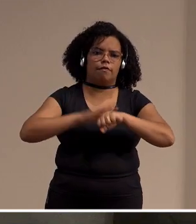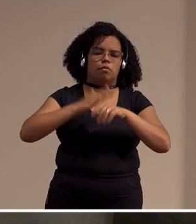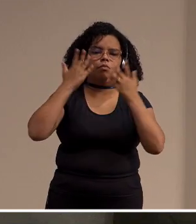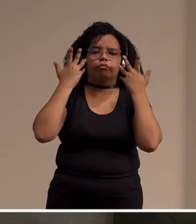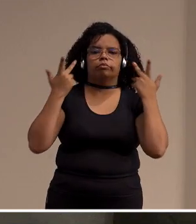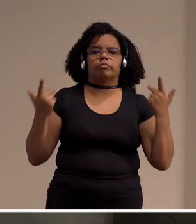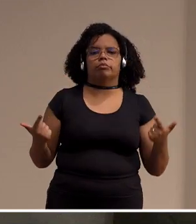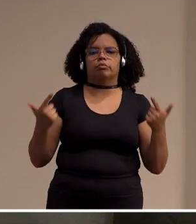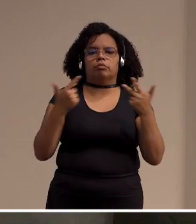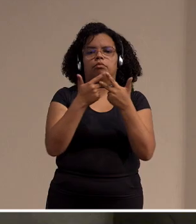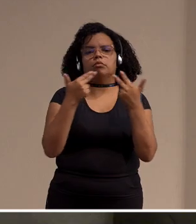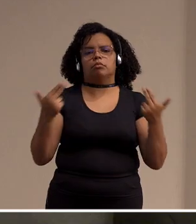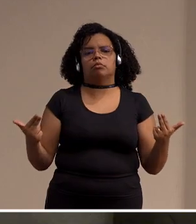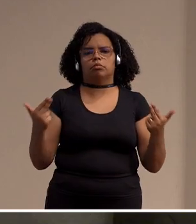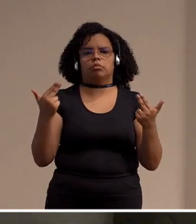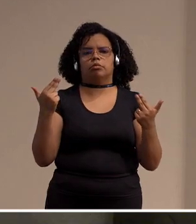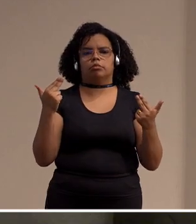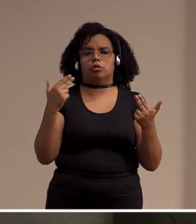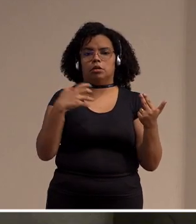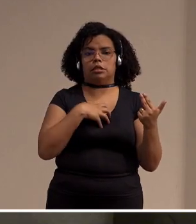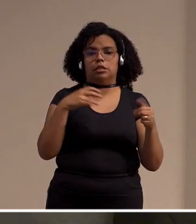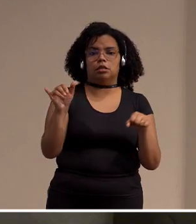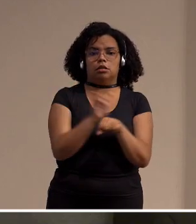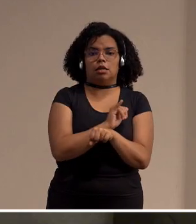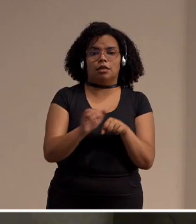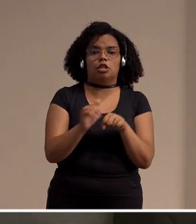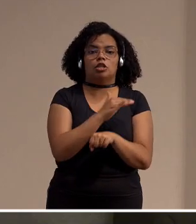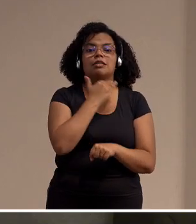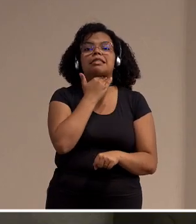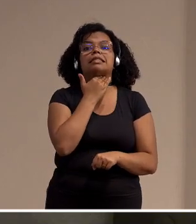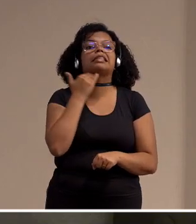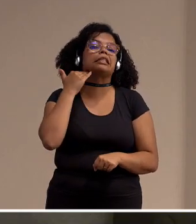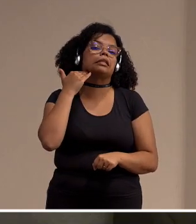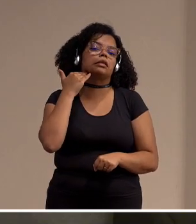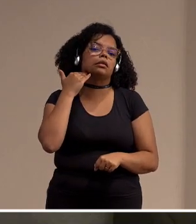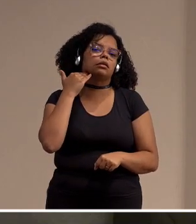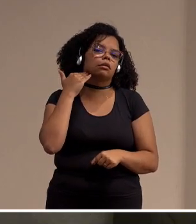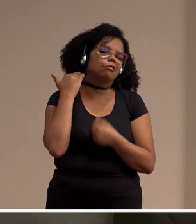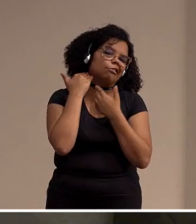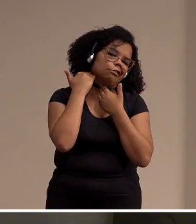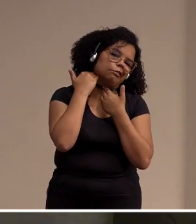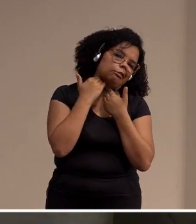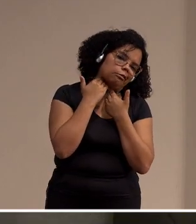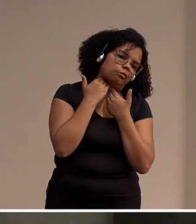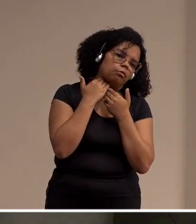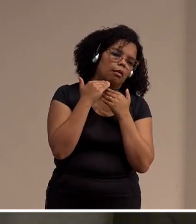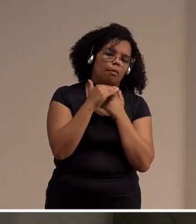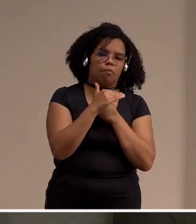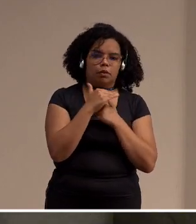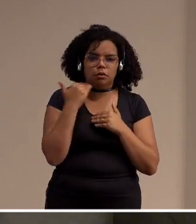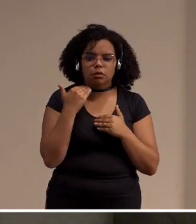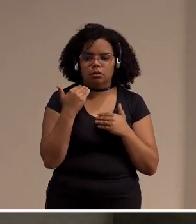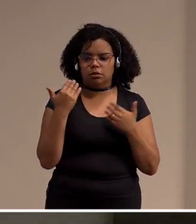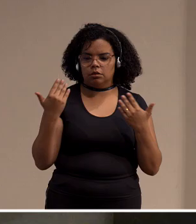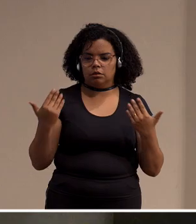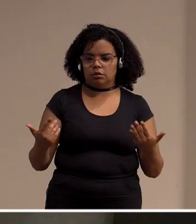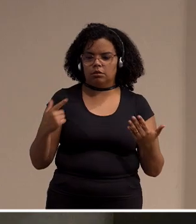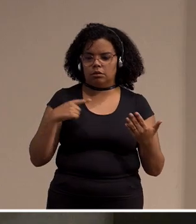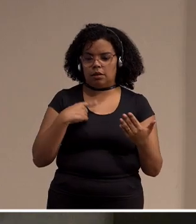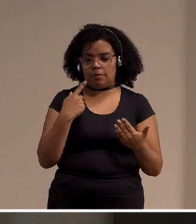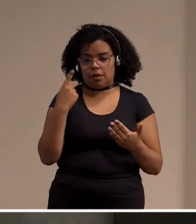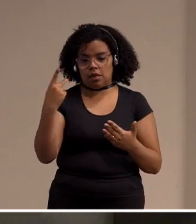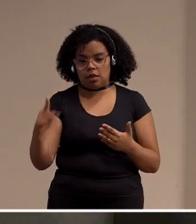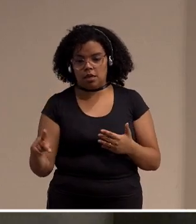era como cortando cabeza, como aorta. Y él piensa que esa violencia es una violencia original de la